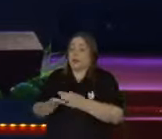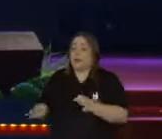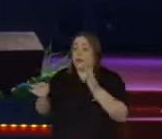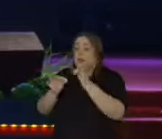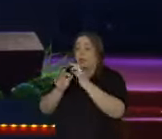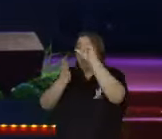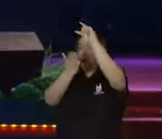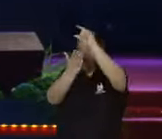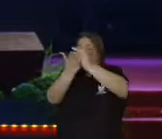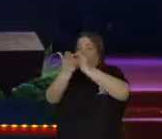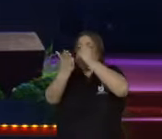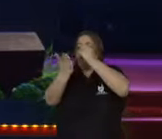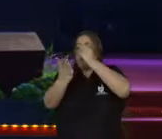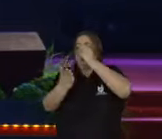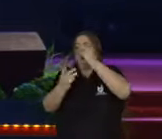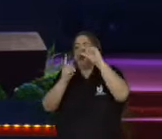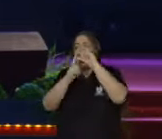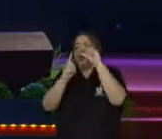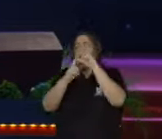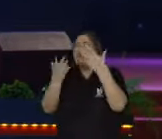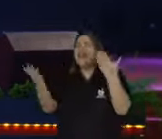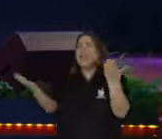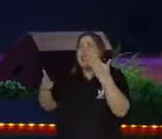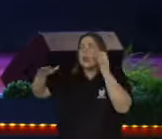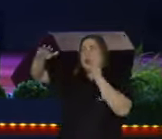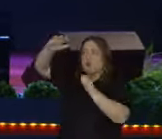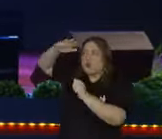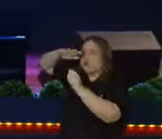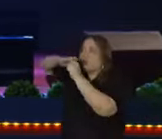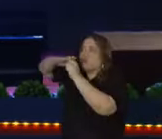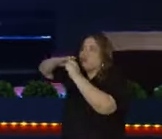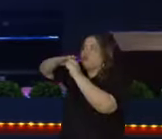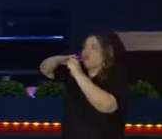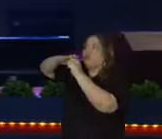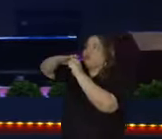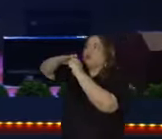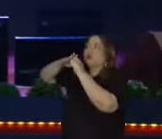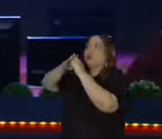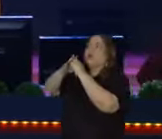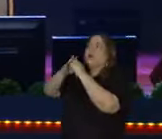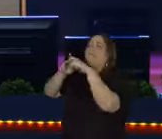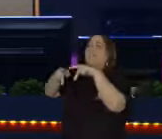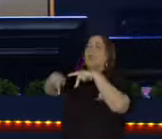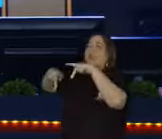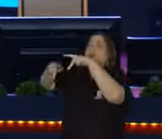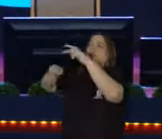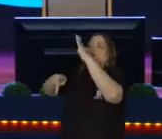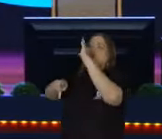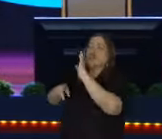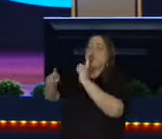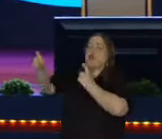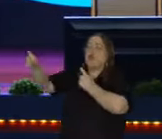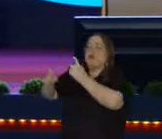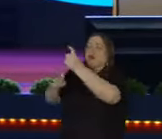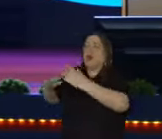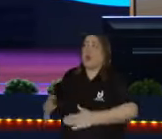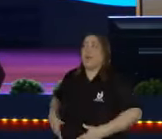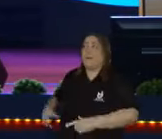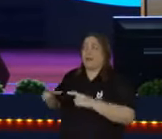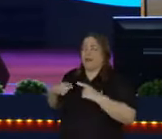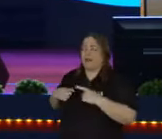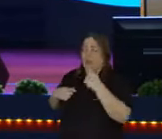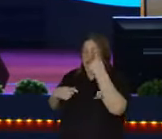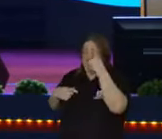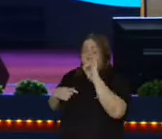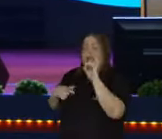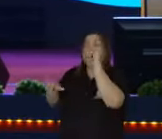de someternos a Dios. Porque si no nos sometemos a Dios, no podremos resistir al diablo.